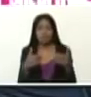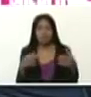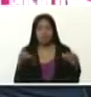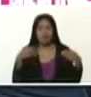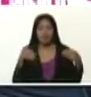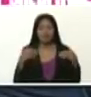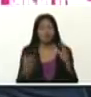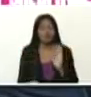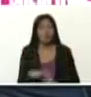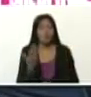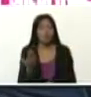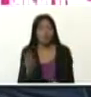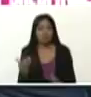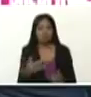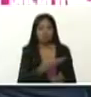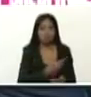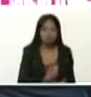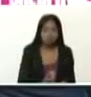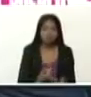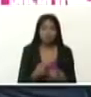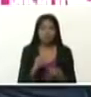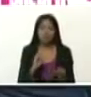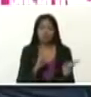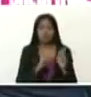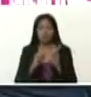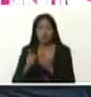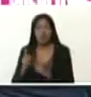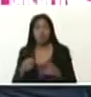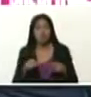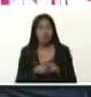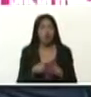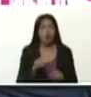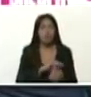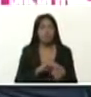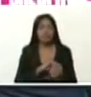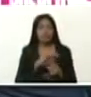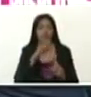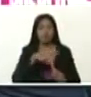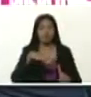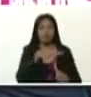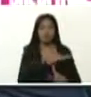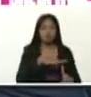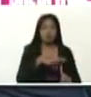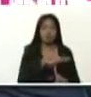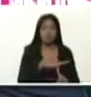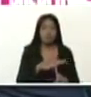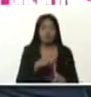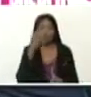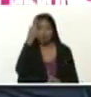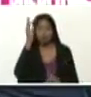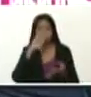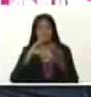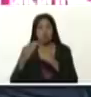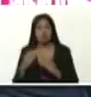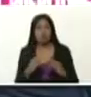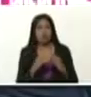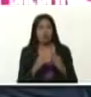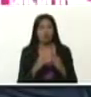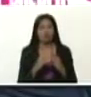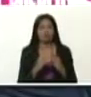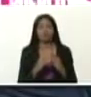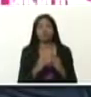fíjense. Eso tienen que coordinarlo con el ministro de Ecosocialismo, con los consejos comunales, la ministra Blanca